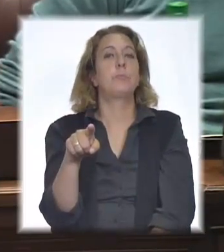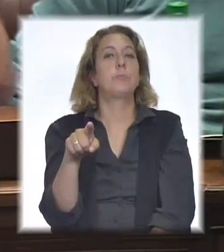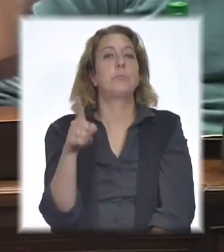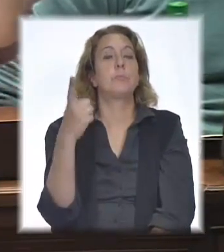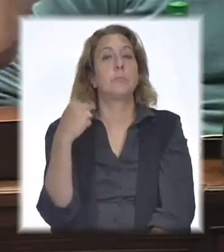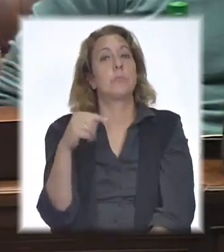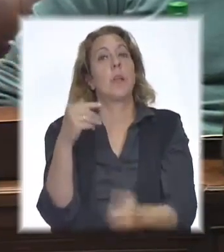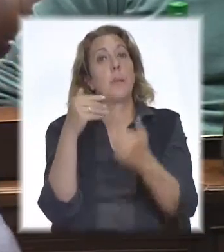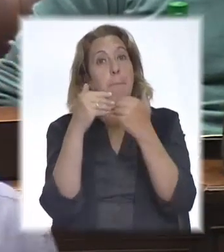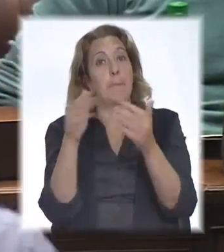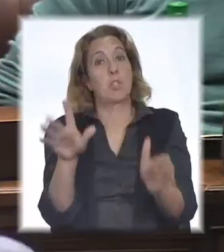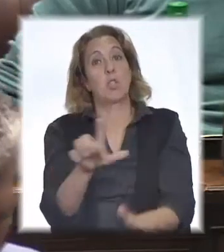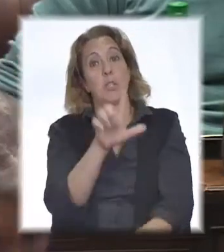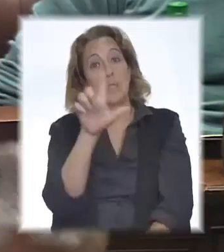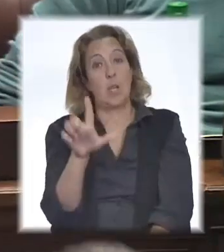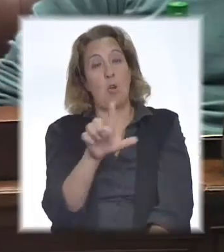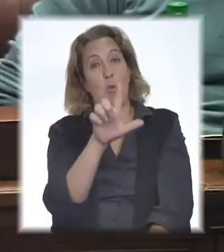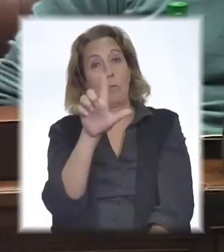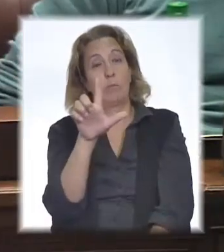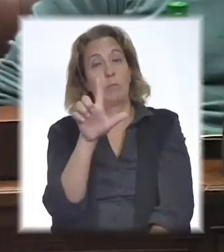y empiezo elíseo